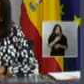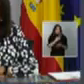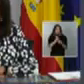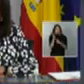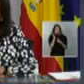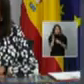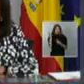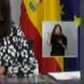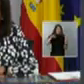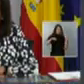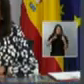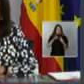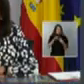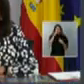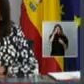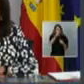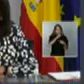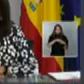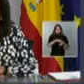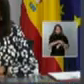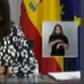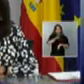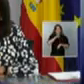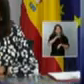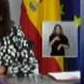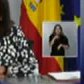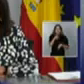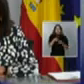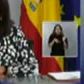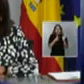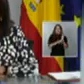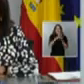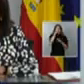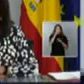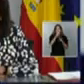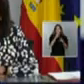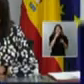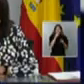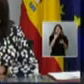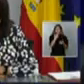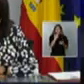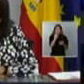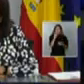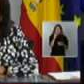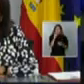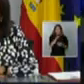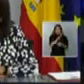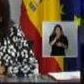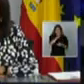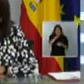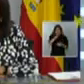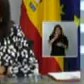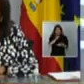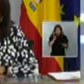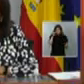vamos a la conducción. Nuestros estudios señalan que la suma de todas las medidas relacionadas con una conducción